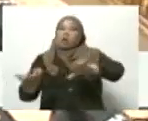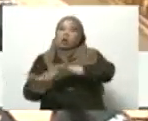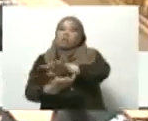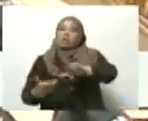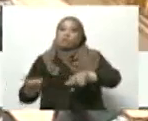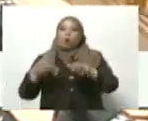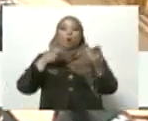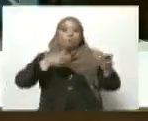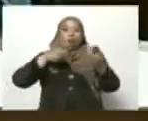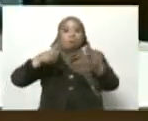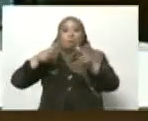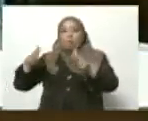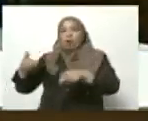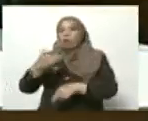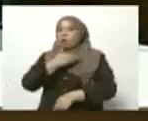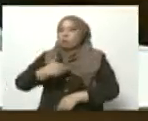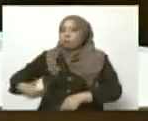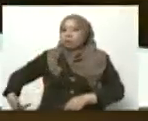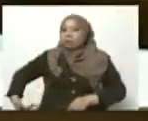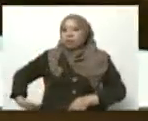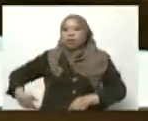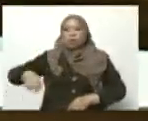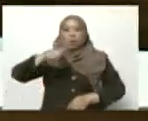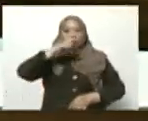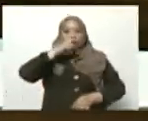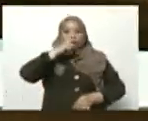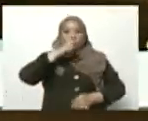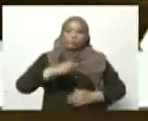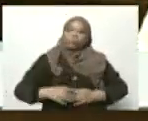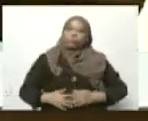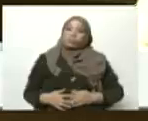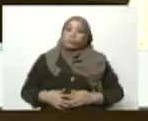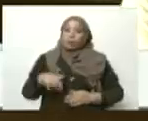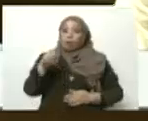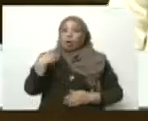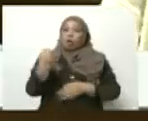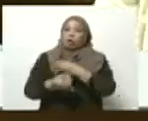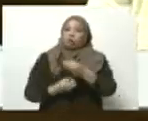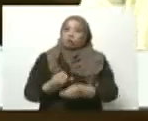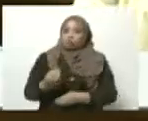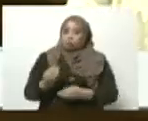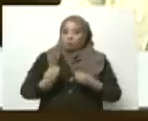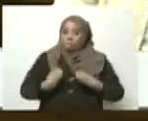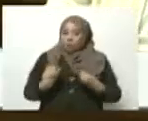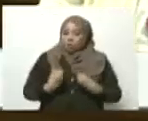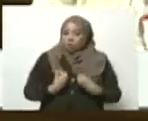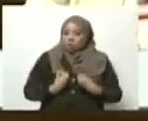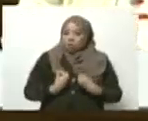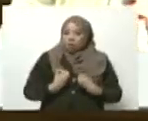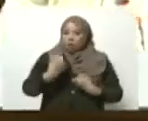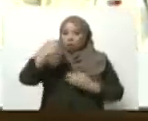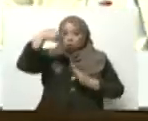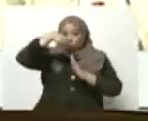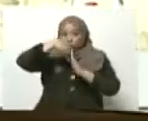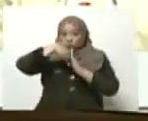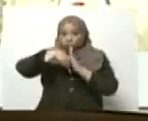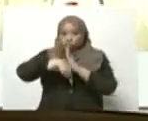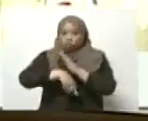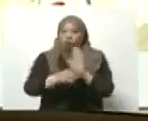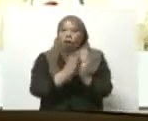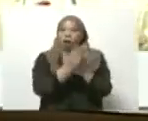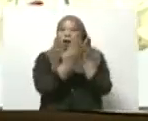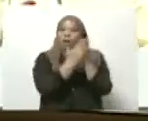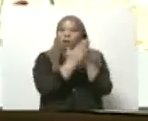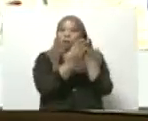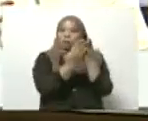Nicolás Maduro Moros. Esta confesión reseñada en su autobiografía titulada Juramento Sagrado. El día